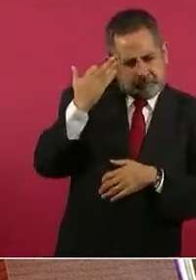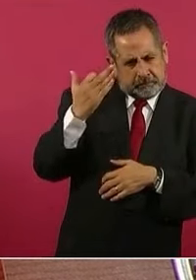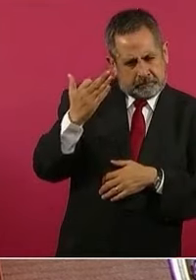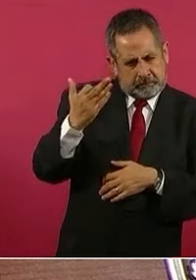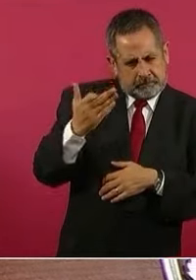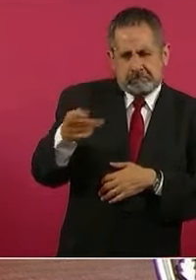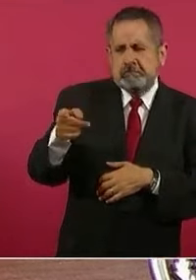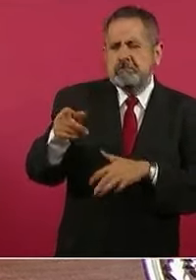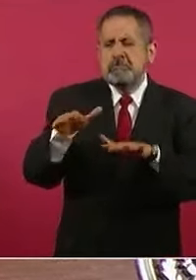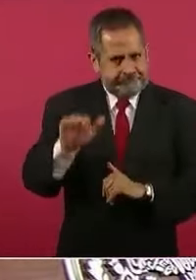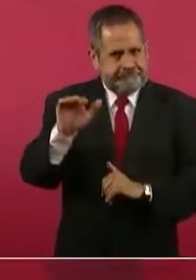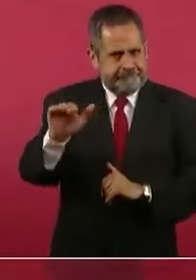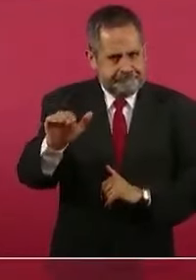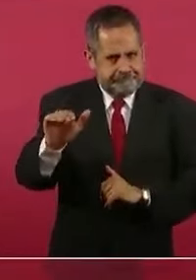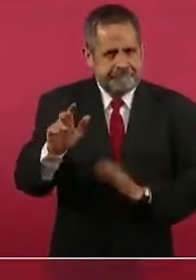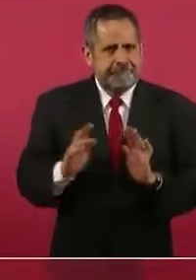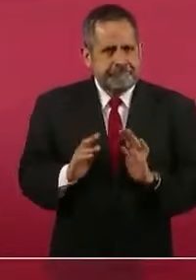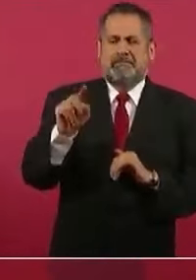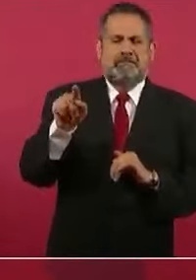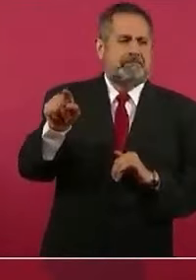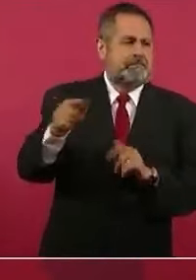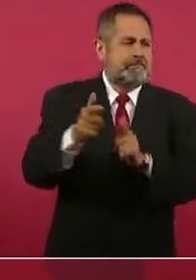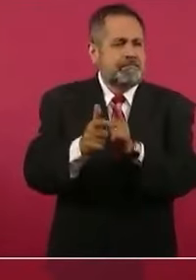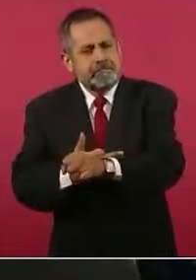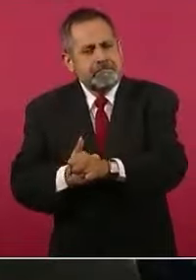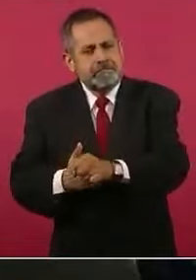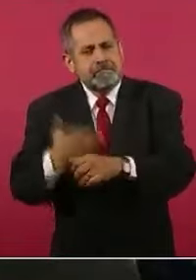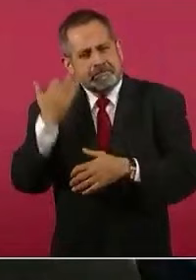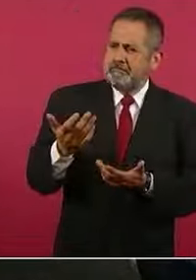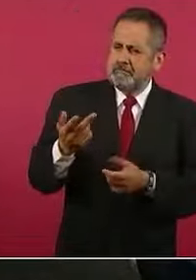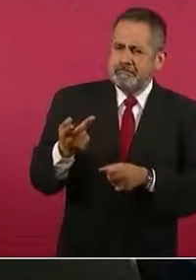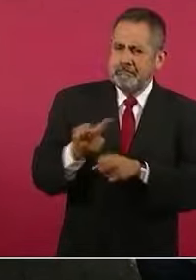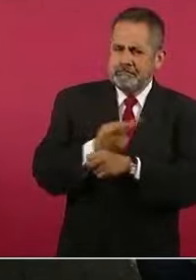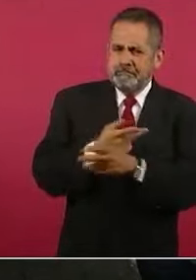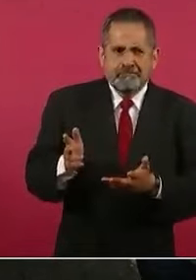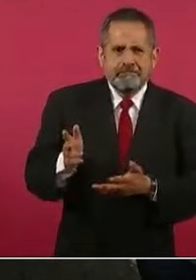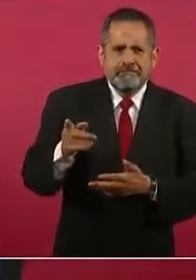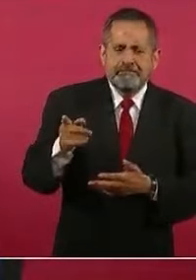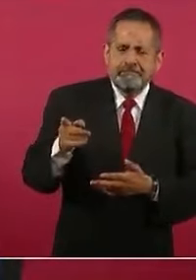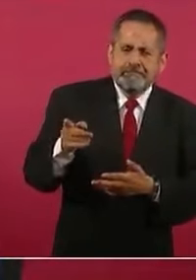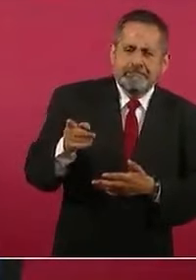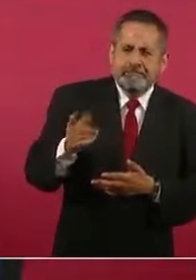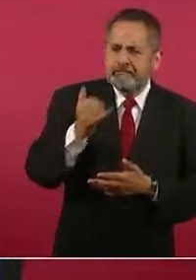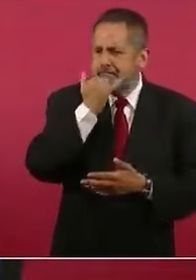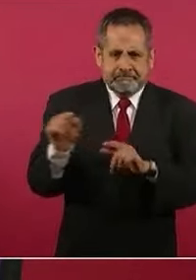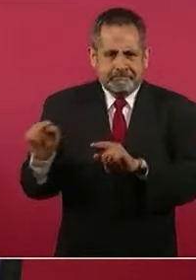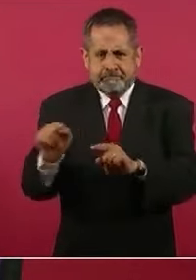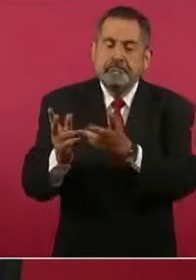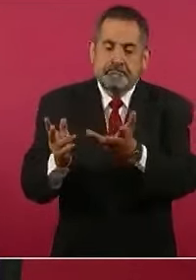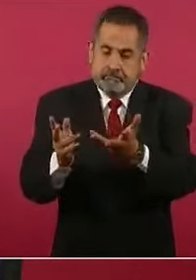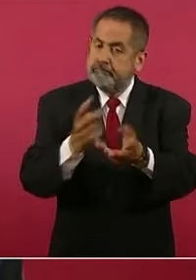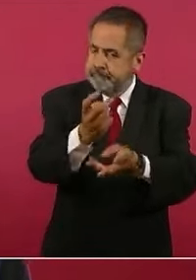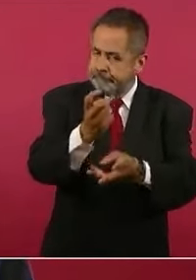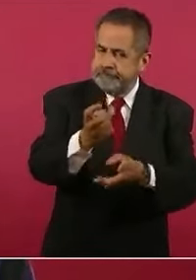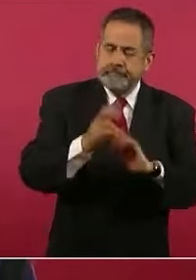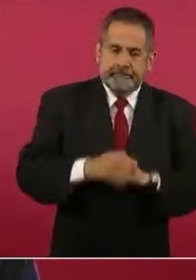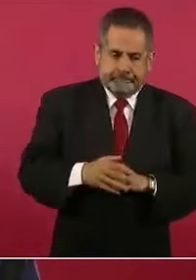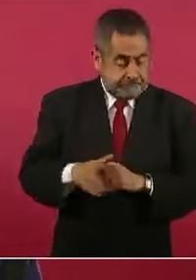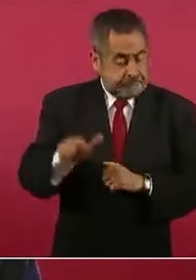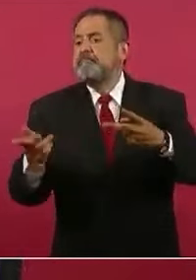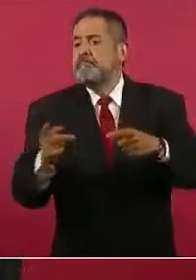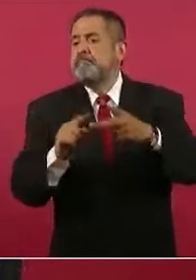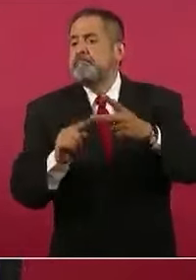la disciplina, que estamos notando que hay cuestiones indebidas, irregulares, pues se tratan